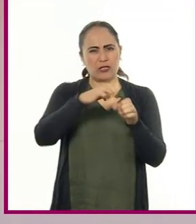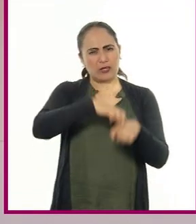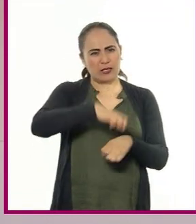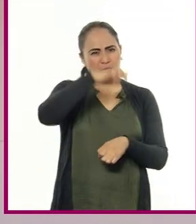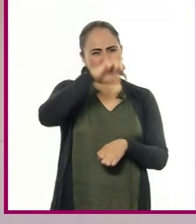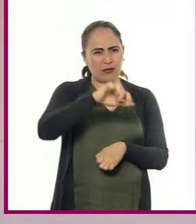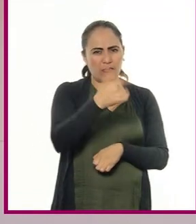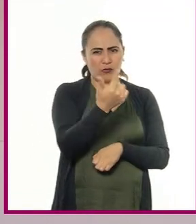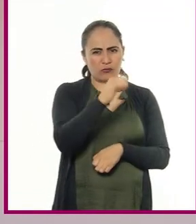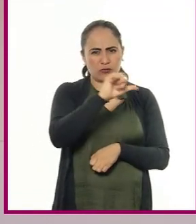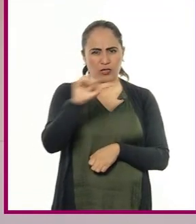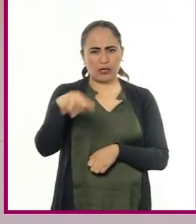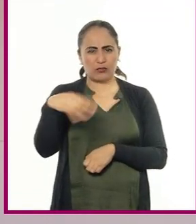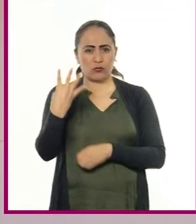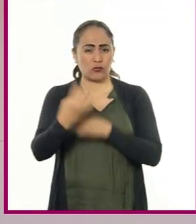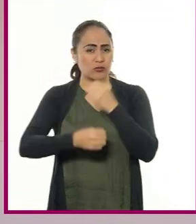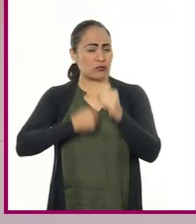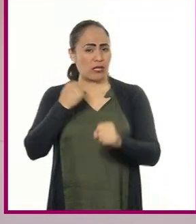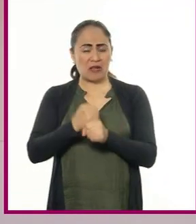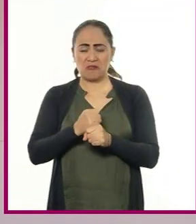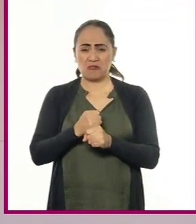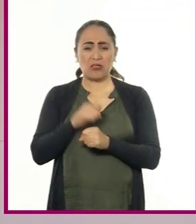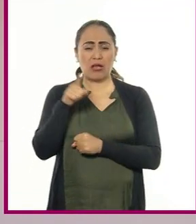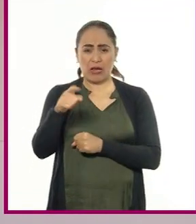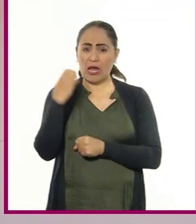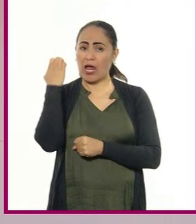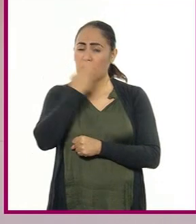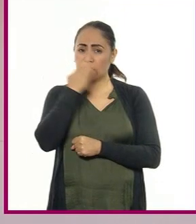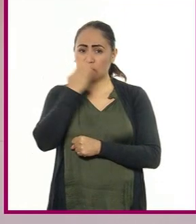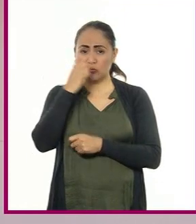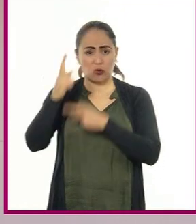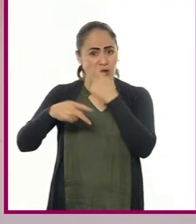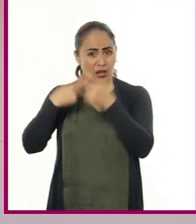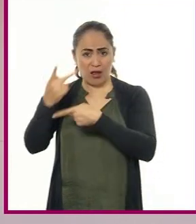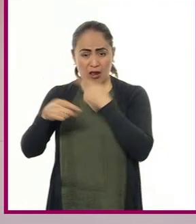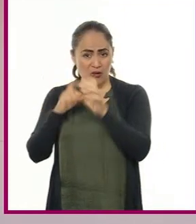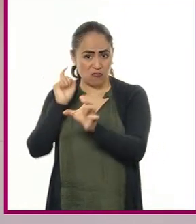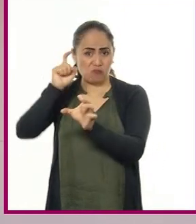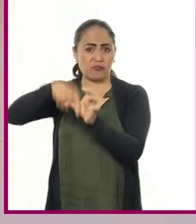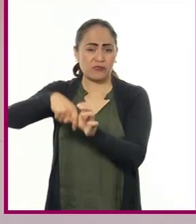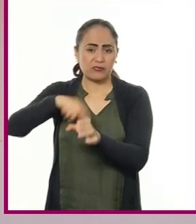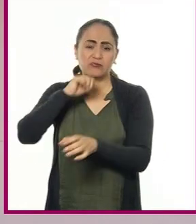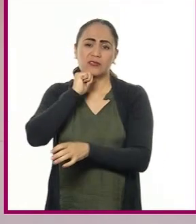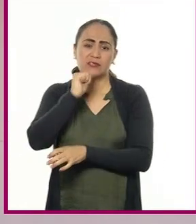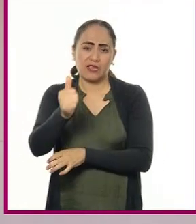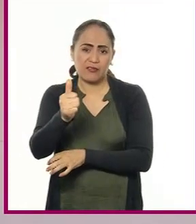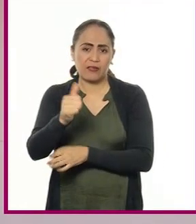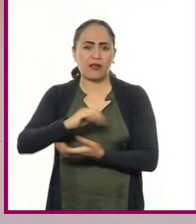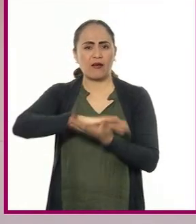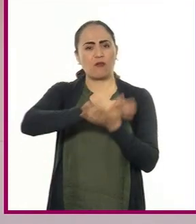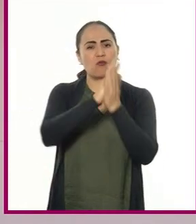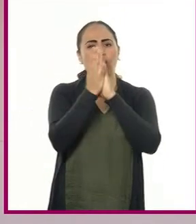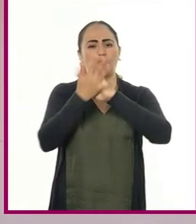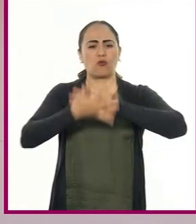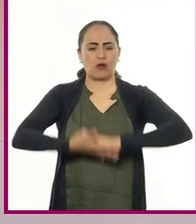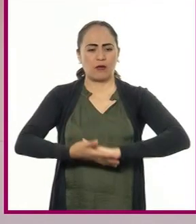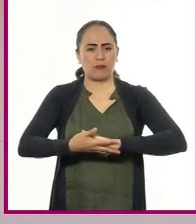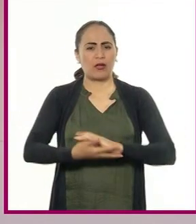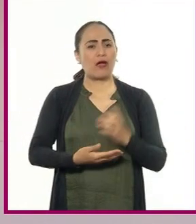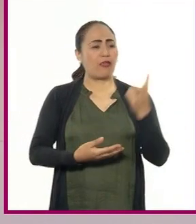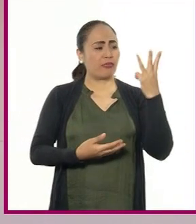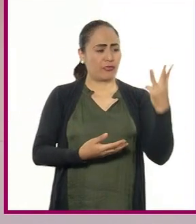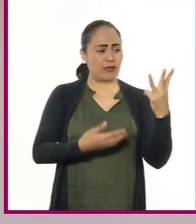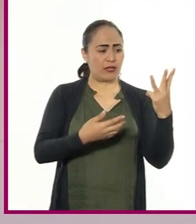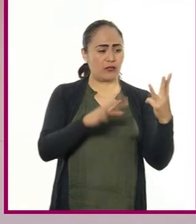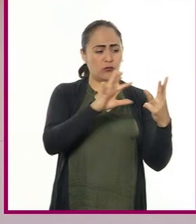a 14 años tampoco están matriculados en centros de estudio, que se traduce a 1 de cada